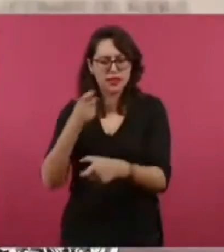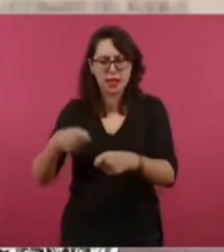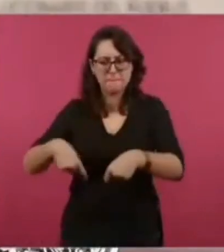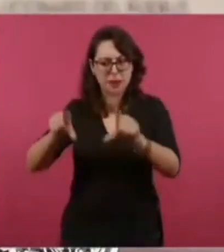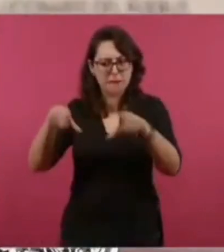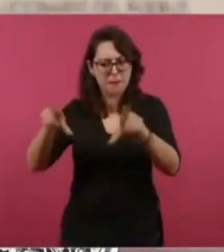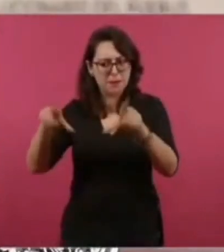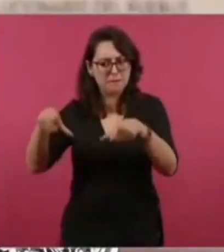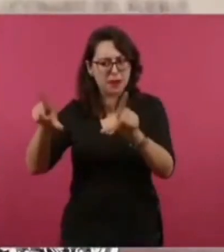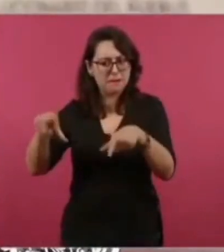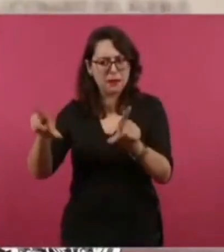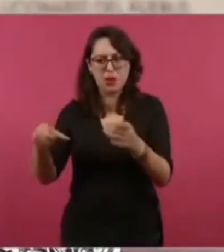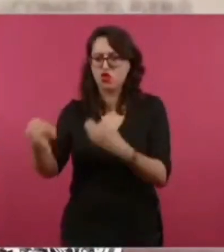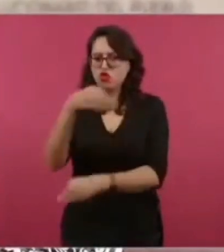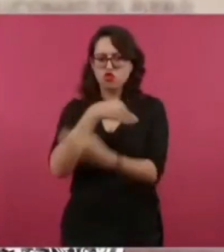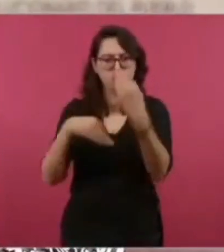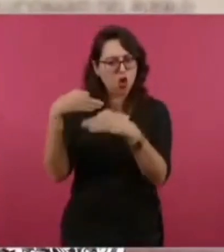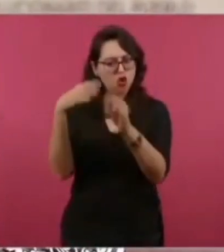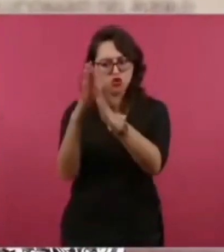que los papás